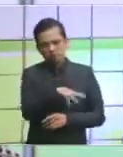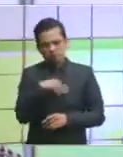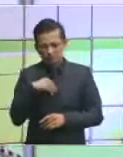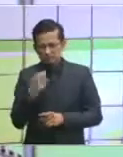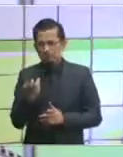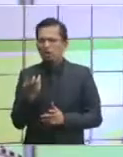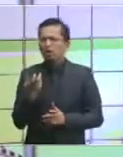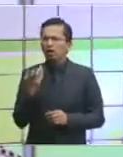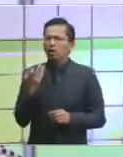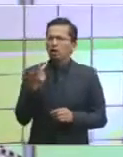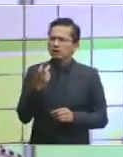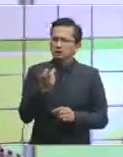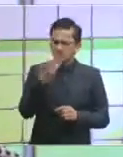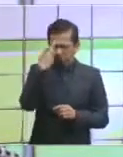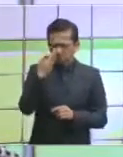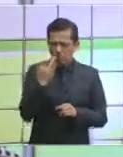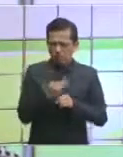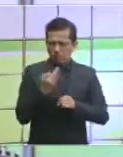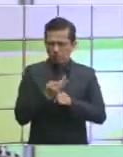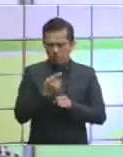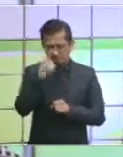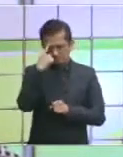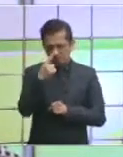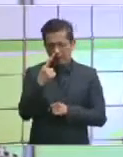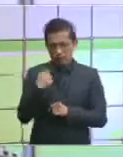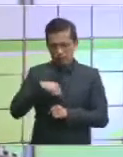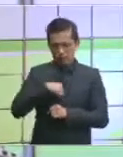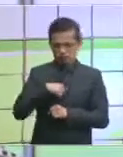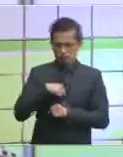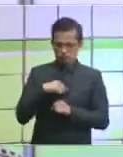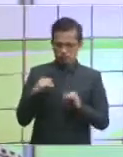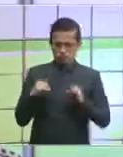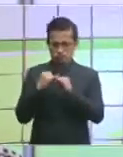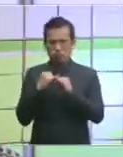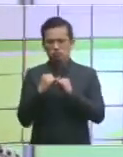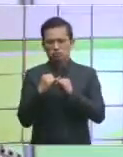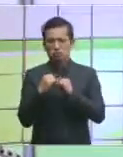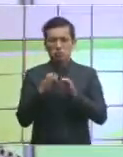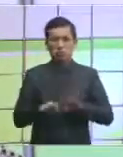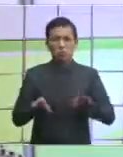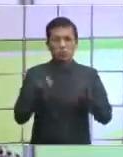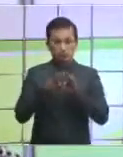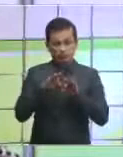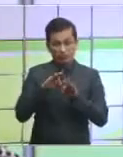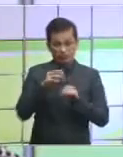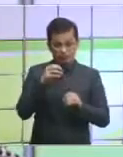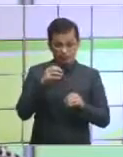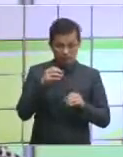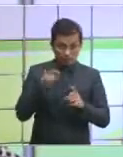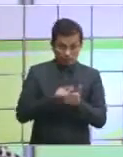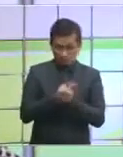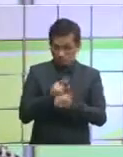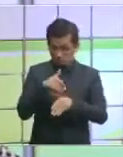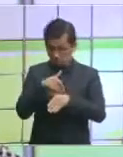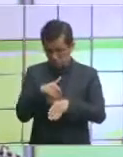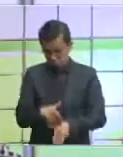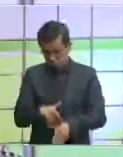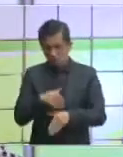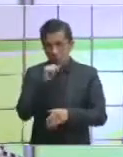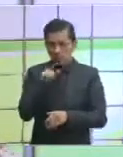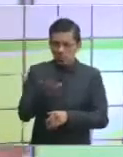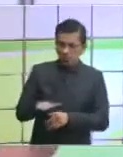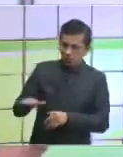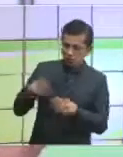justamente la legitimidad de este órgano es tan tan importante para todos para méxico incluso